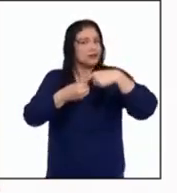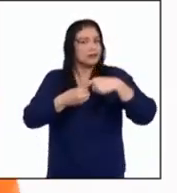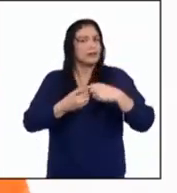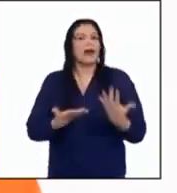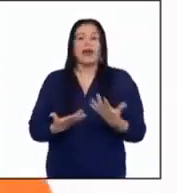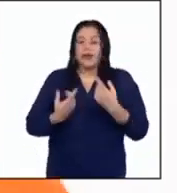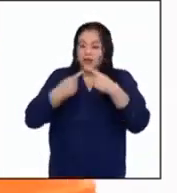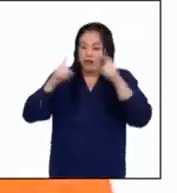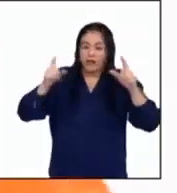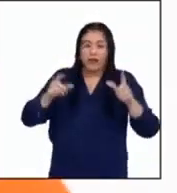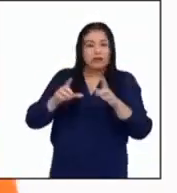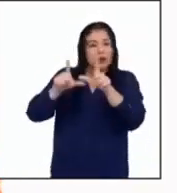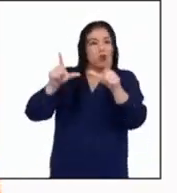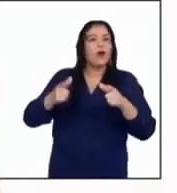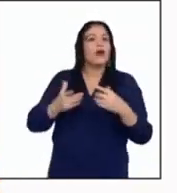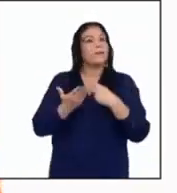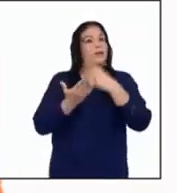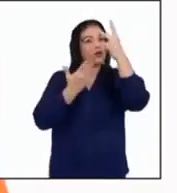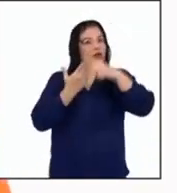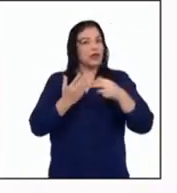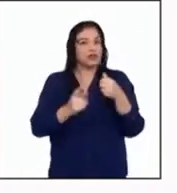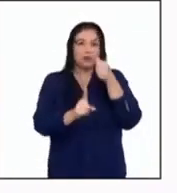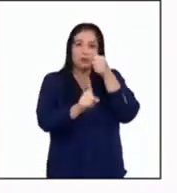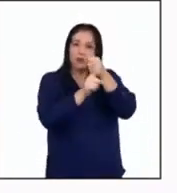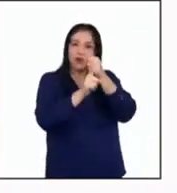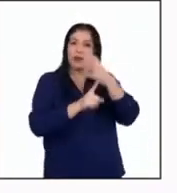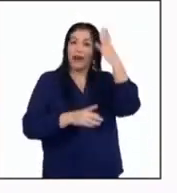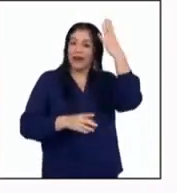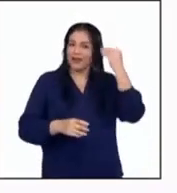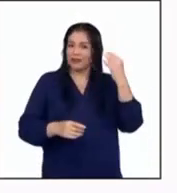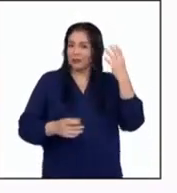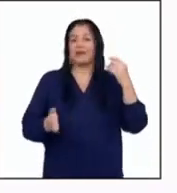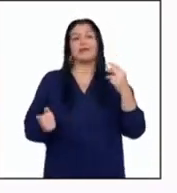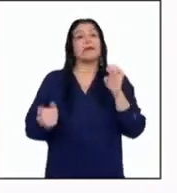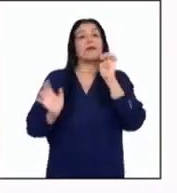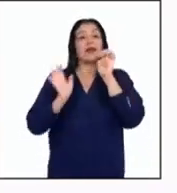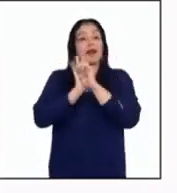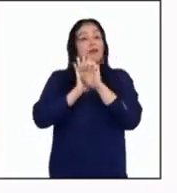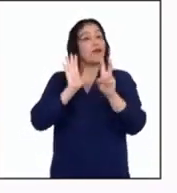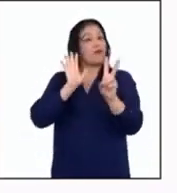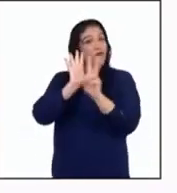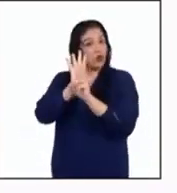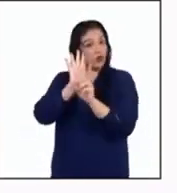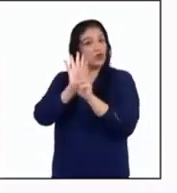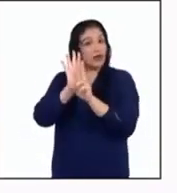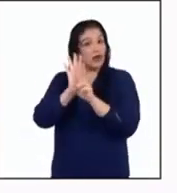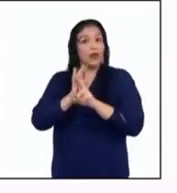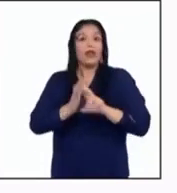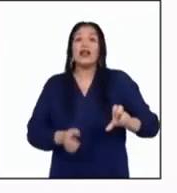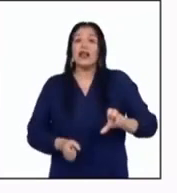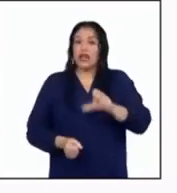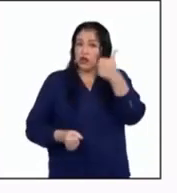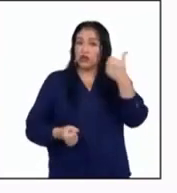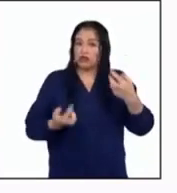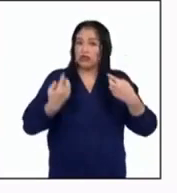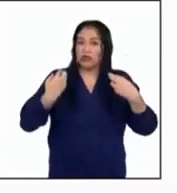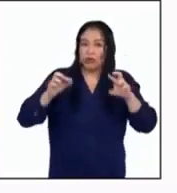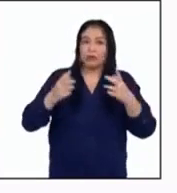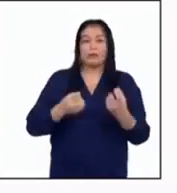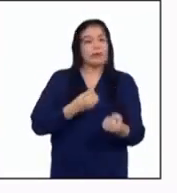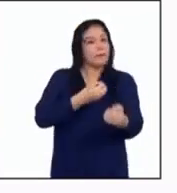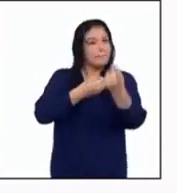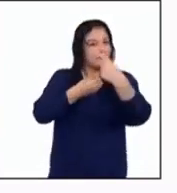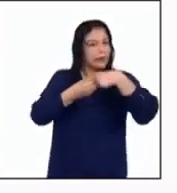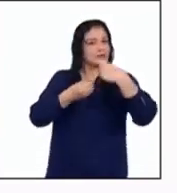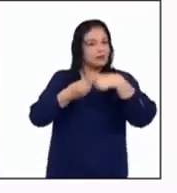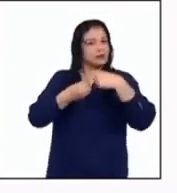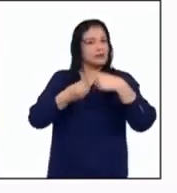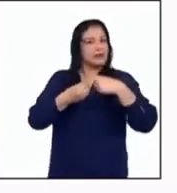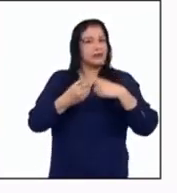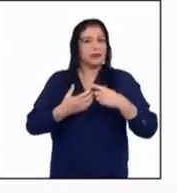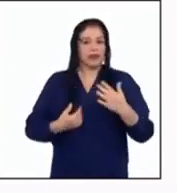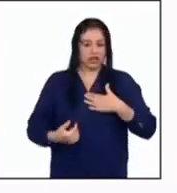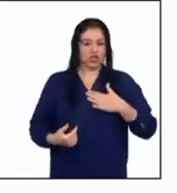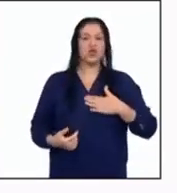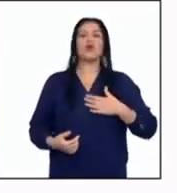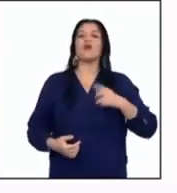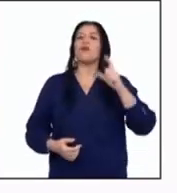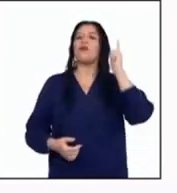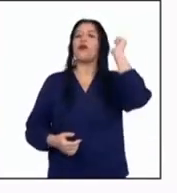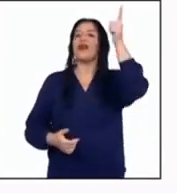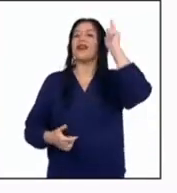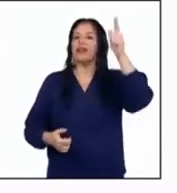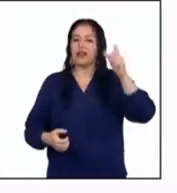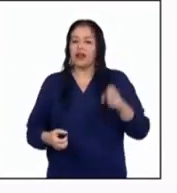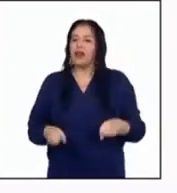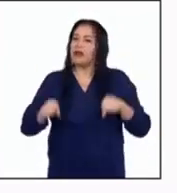en espacios o proyectos vivenciales, como los voluntariados, y otros que te permitan participar de forma protagónica